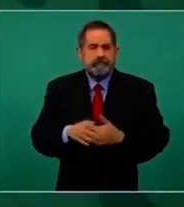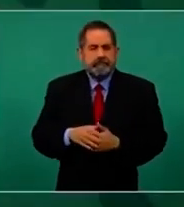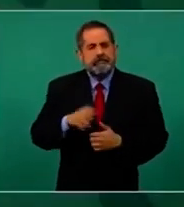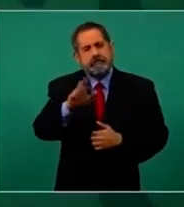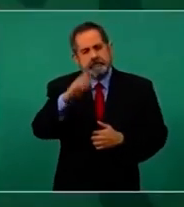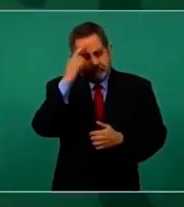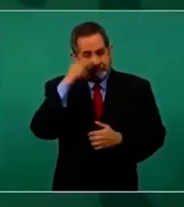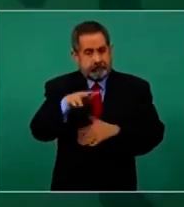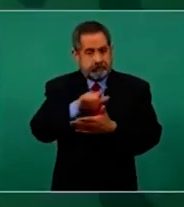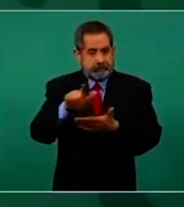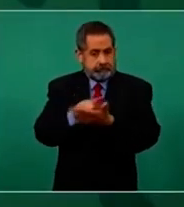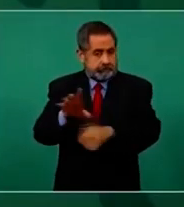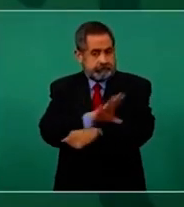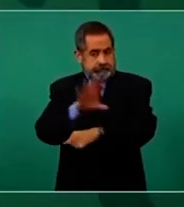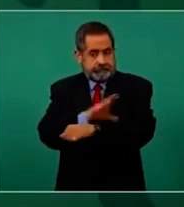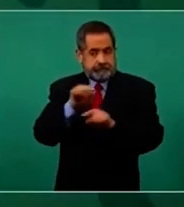reforma eléctrica,